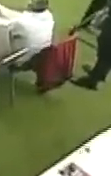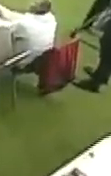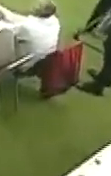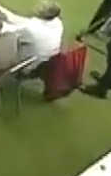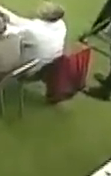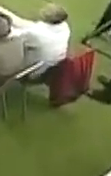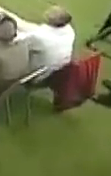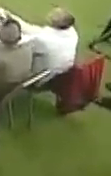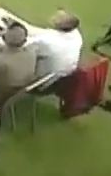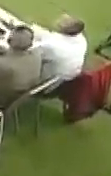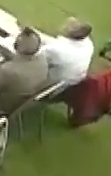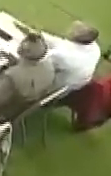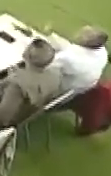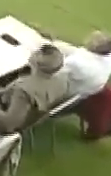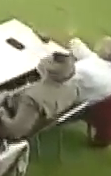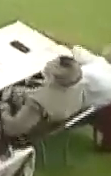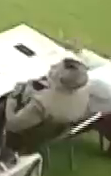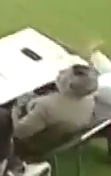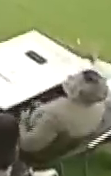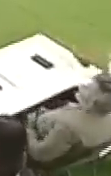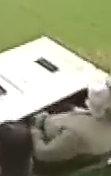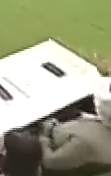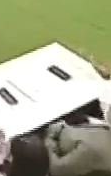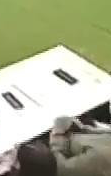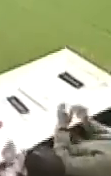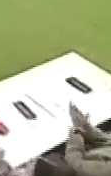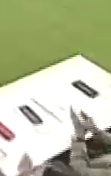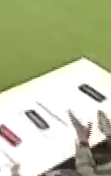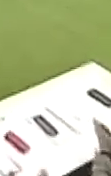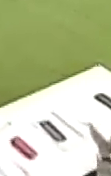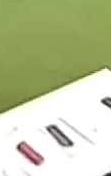Bueno, buenas tardes a toda Venezuela.